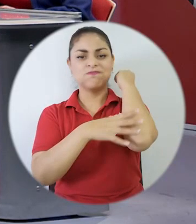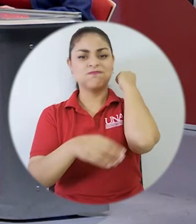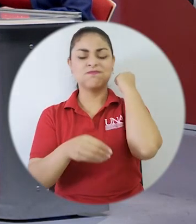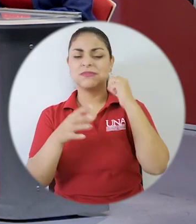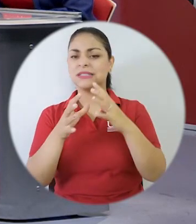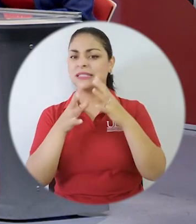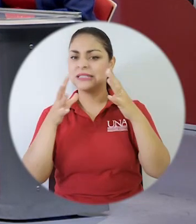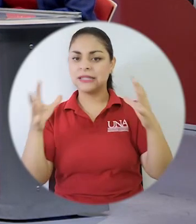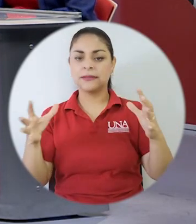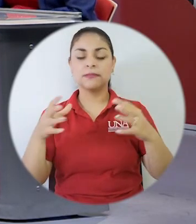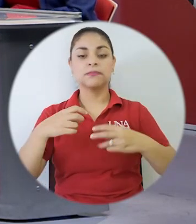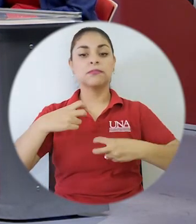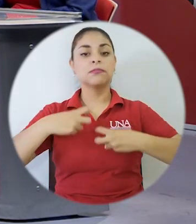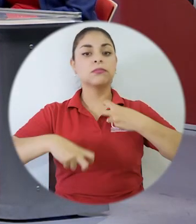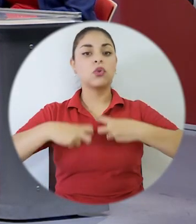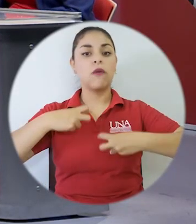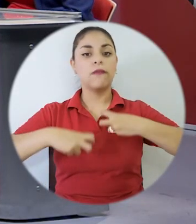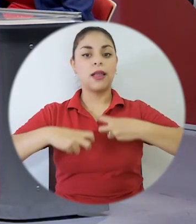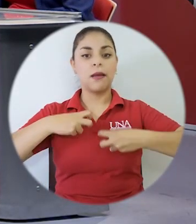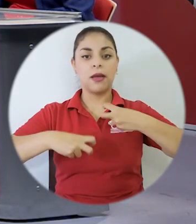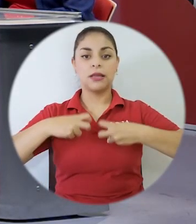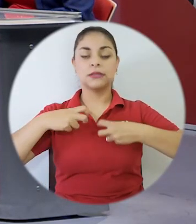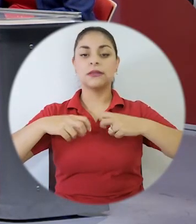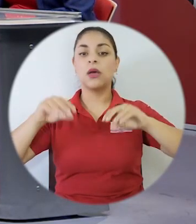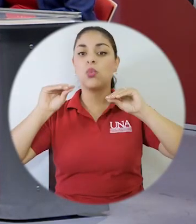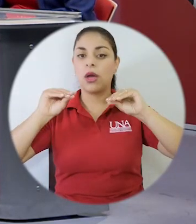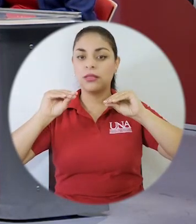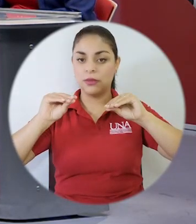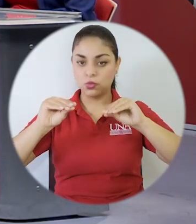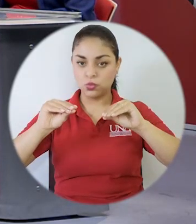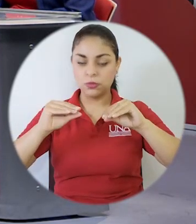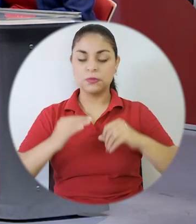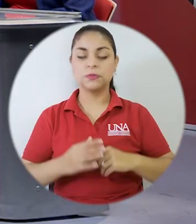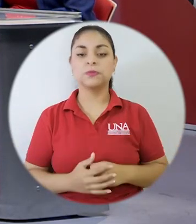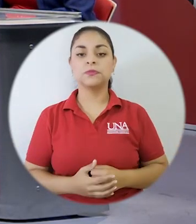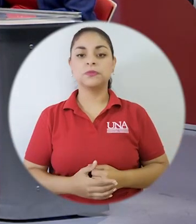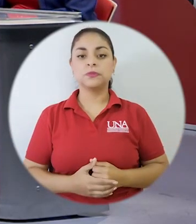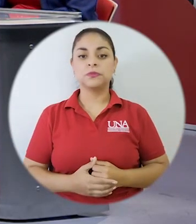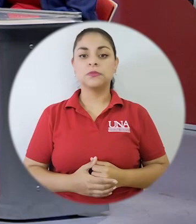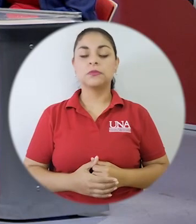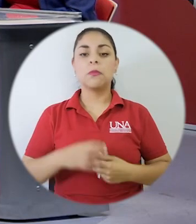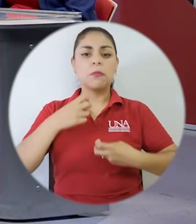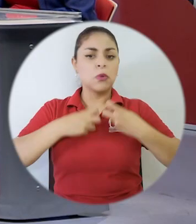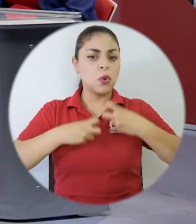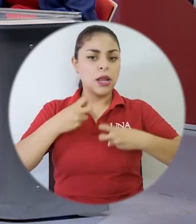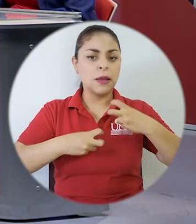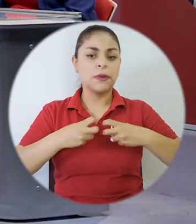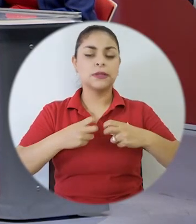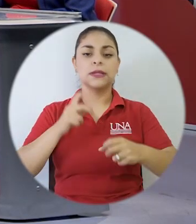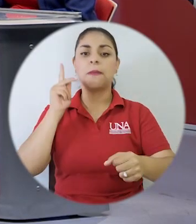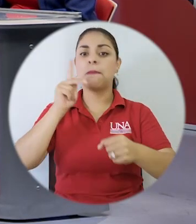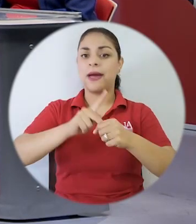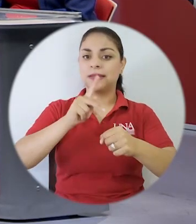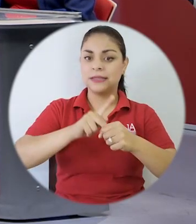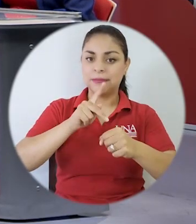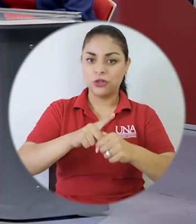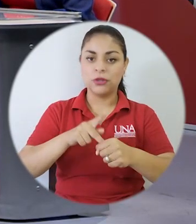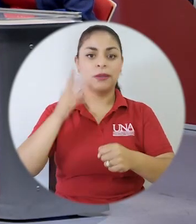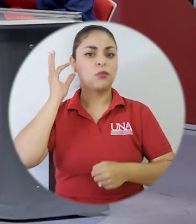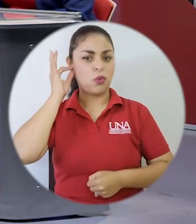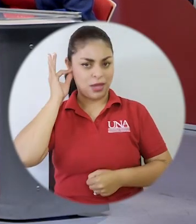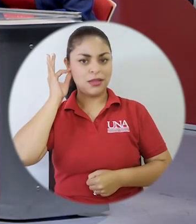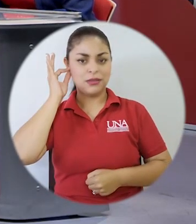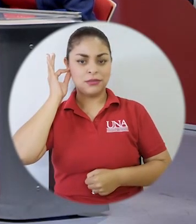inmensos de pobreza, donde hay problemas a nivel educativo, hay problemas de